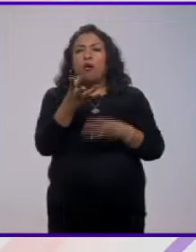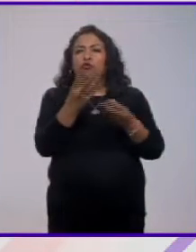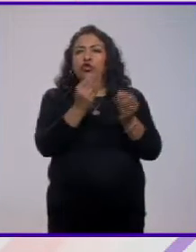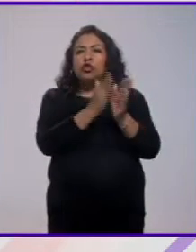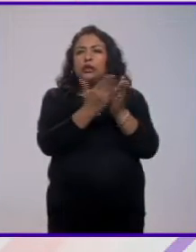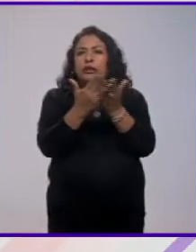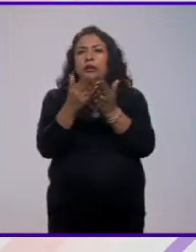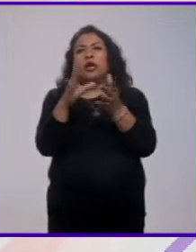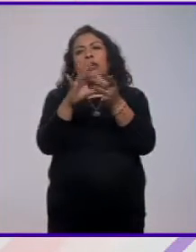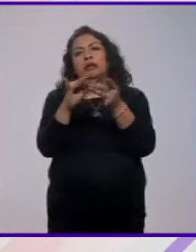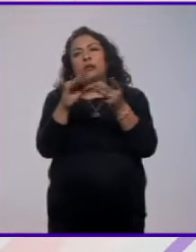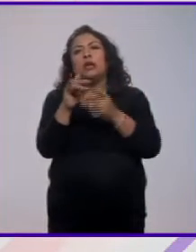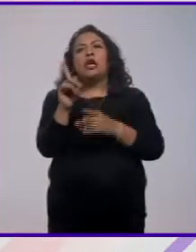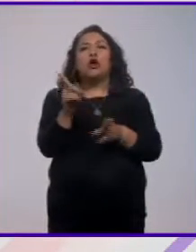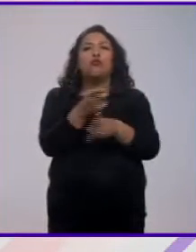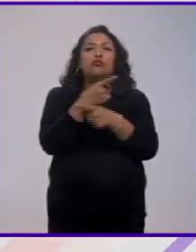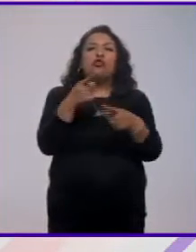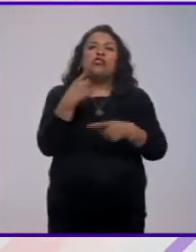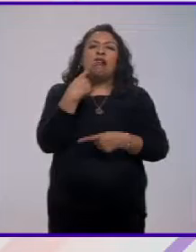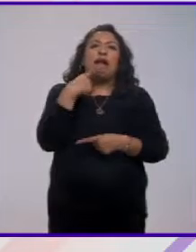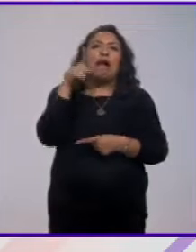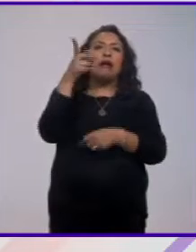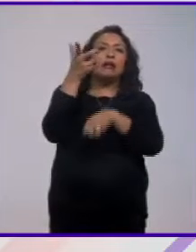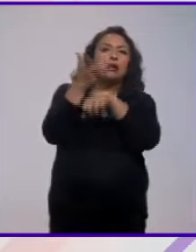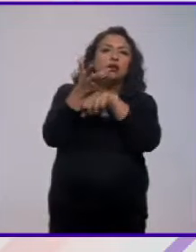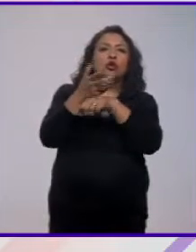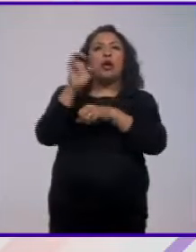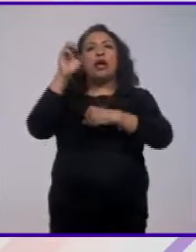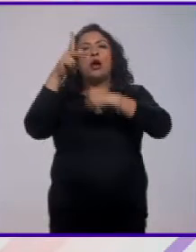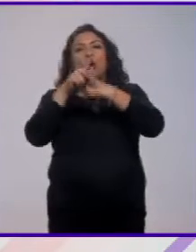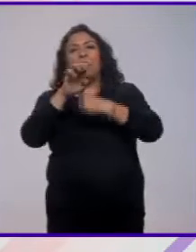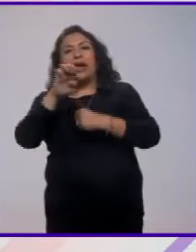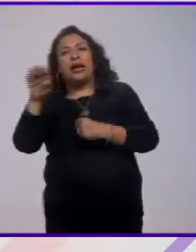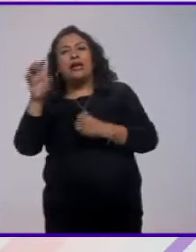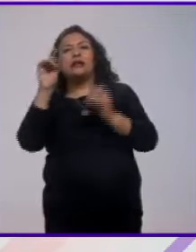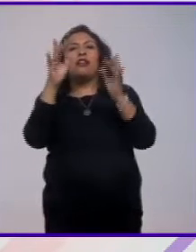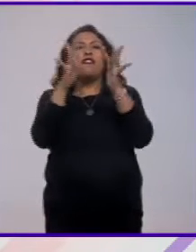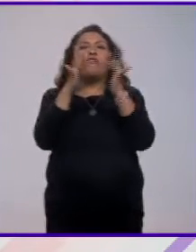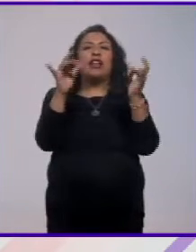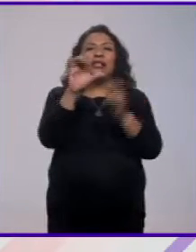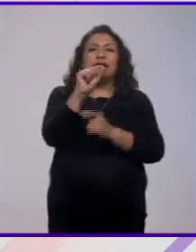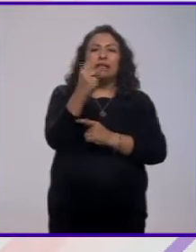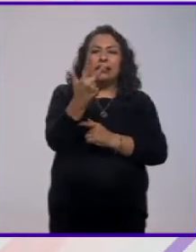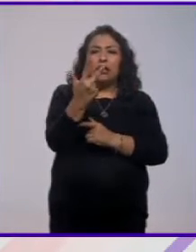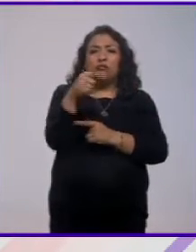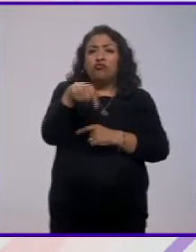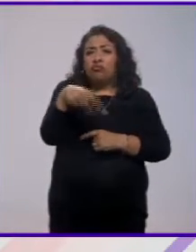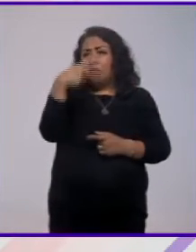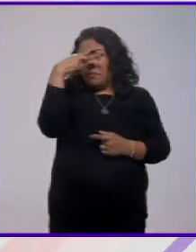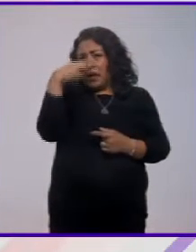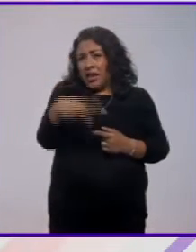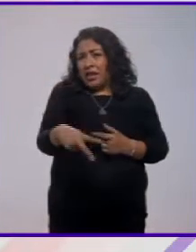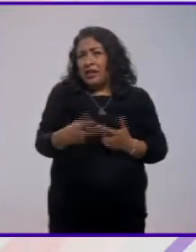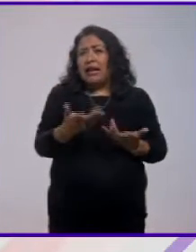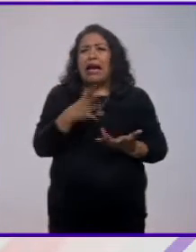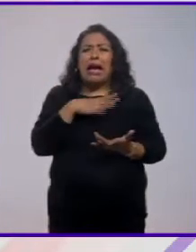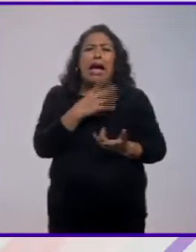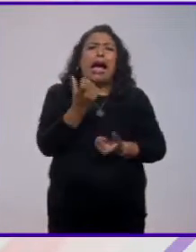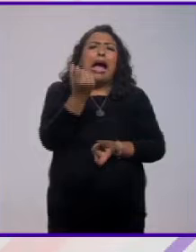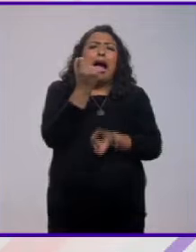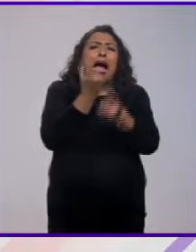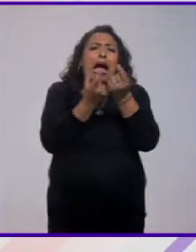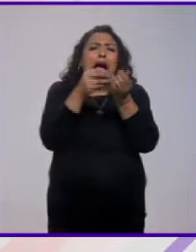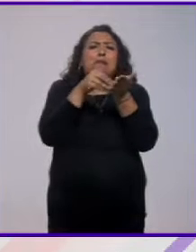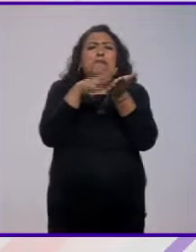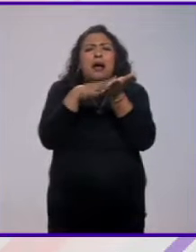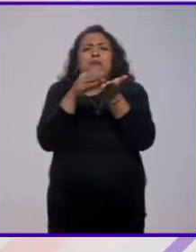de la música de protesta en Estados Unidos, en Europa del Este, en esa Francia del 68. En México tenemos algunos